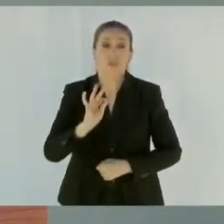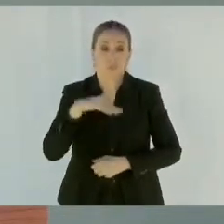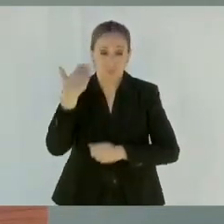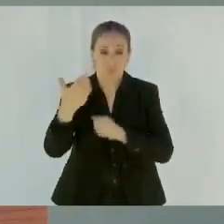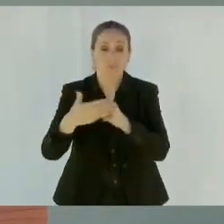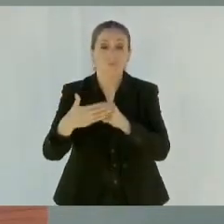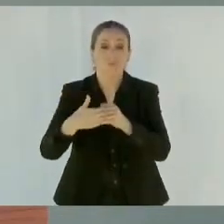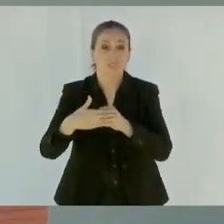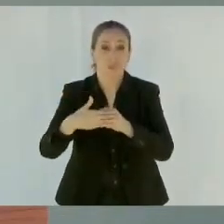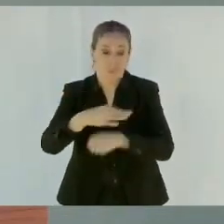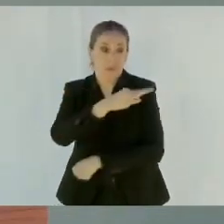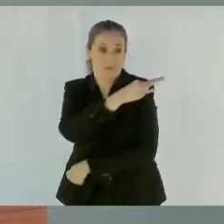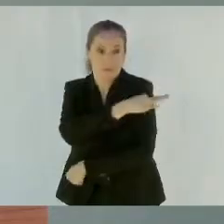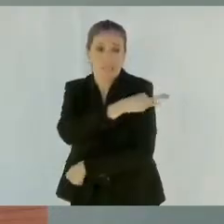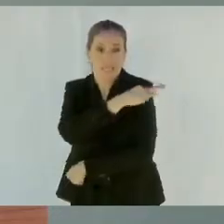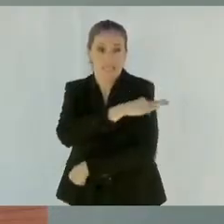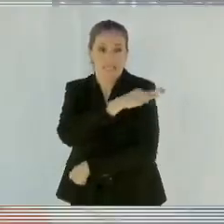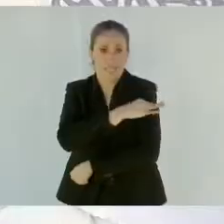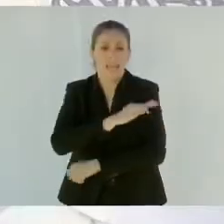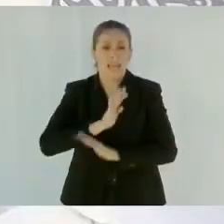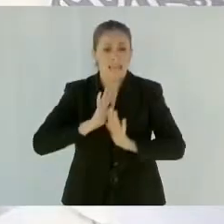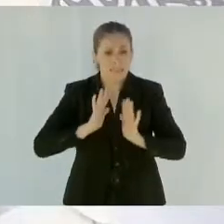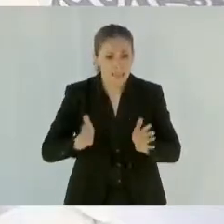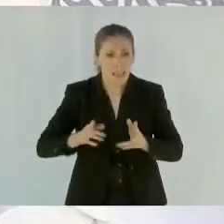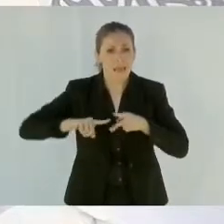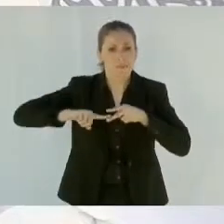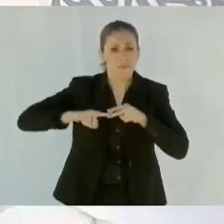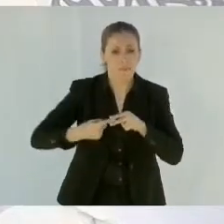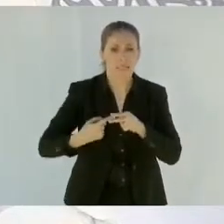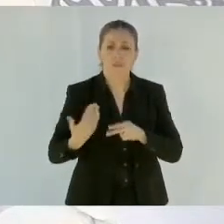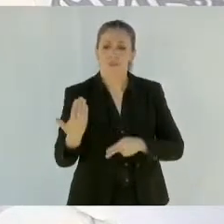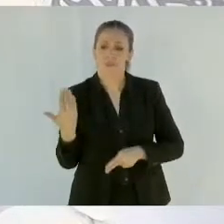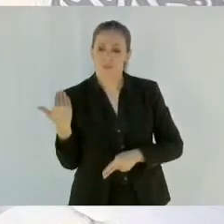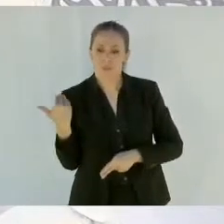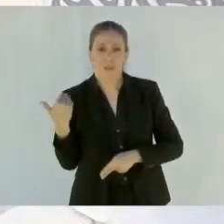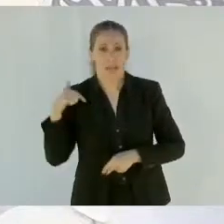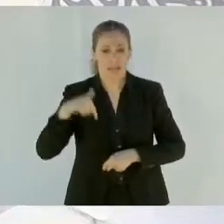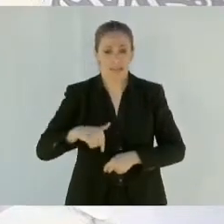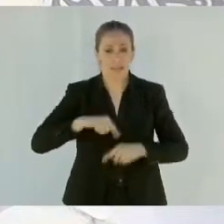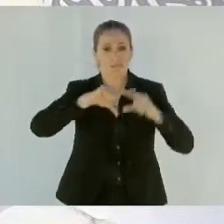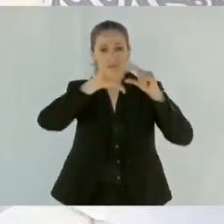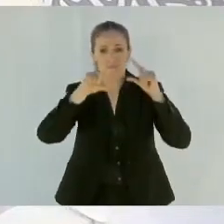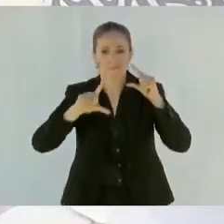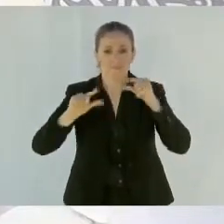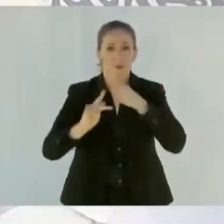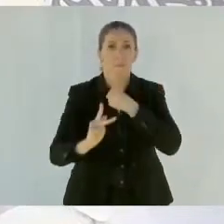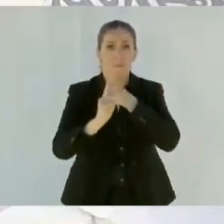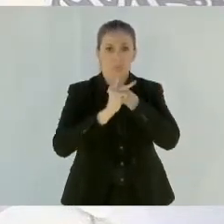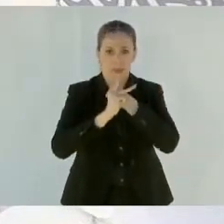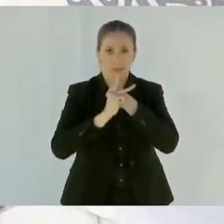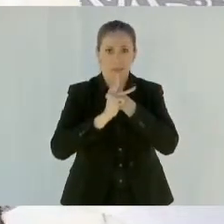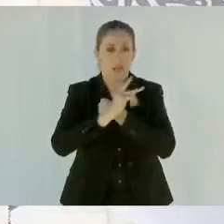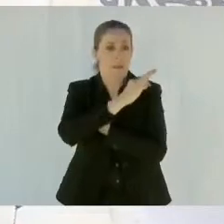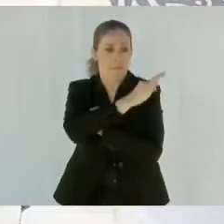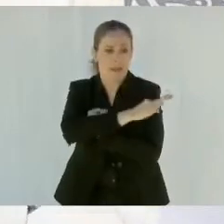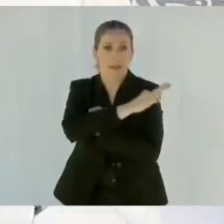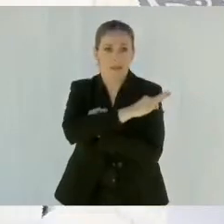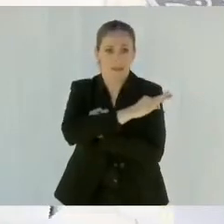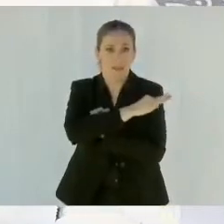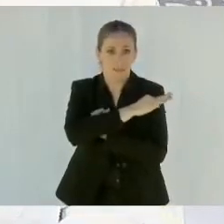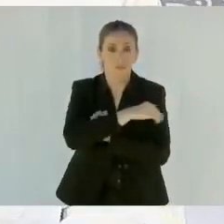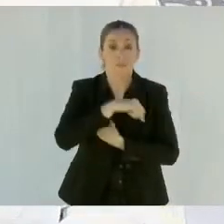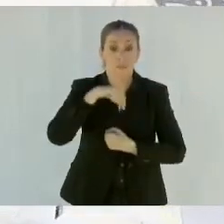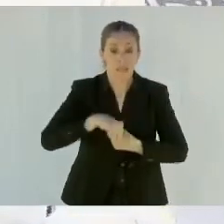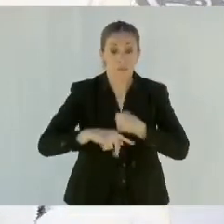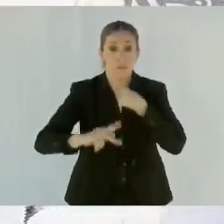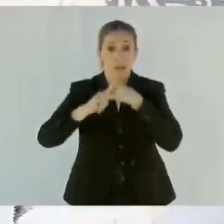que ya se está aplicando en nuestro país. Somos el país de América Latina